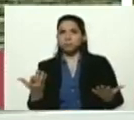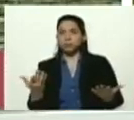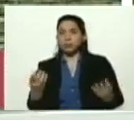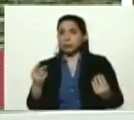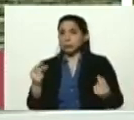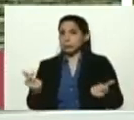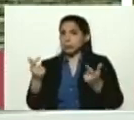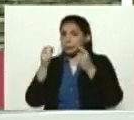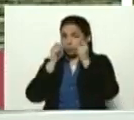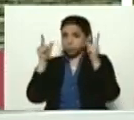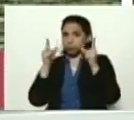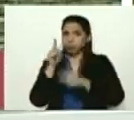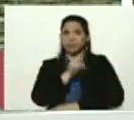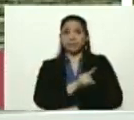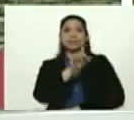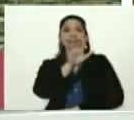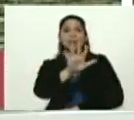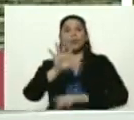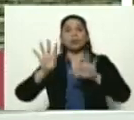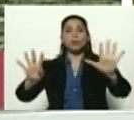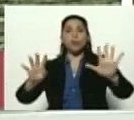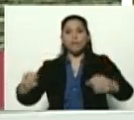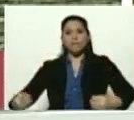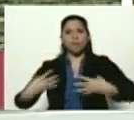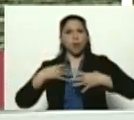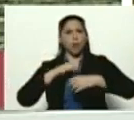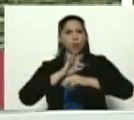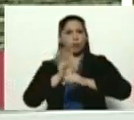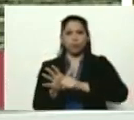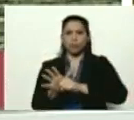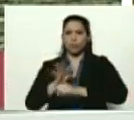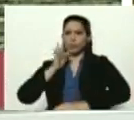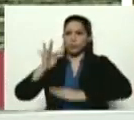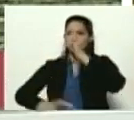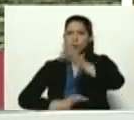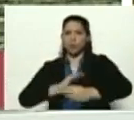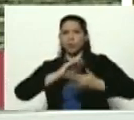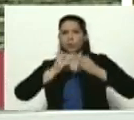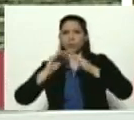alarma es que tenemos 159 casos de transmisión comunitaria.